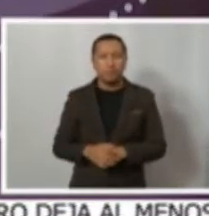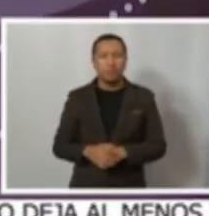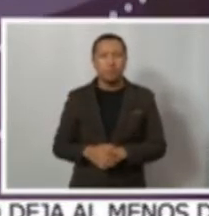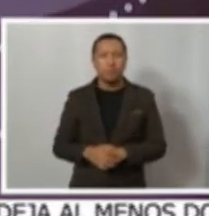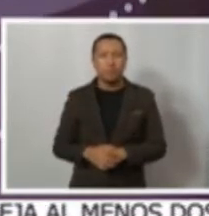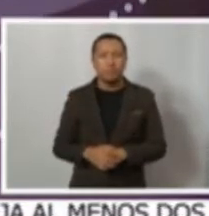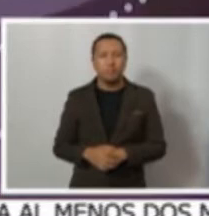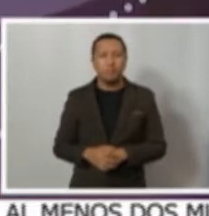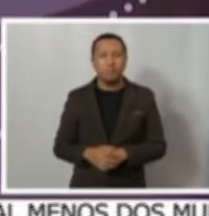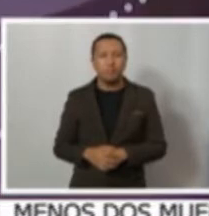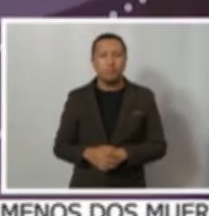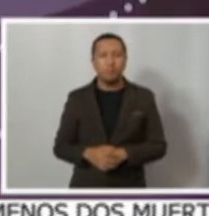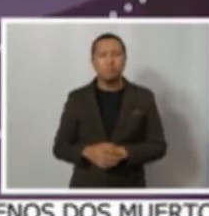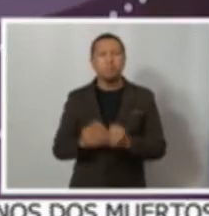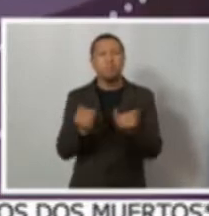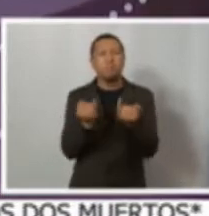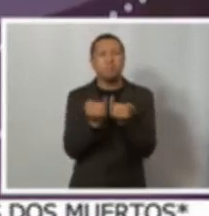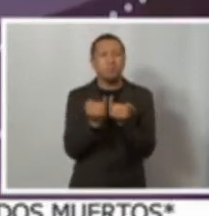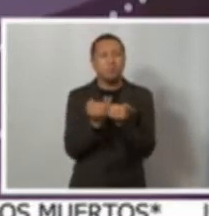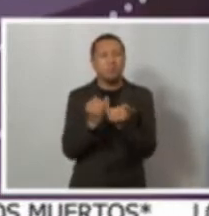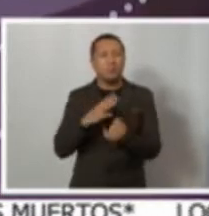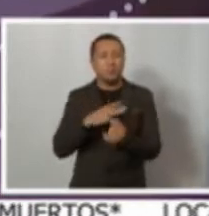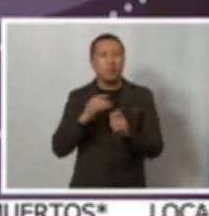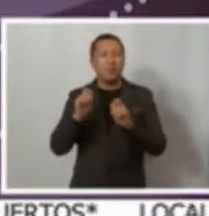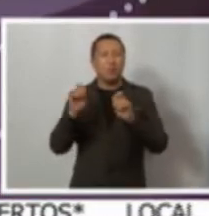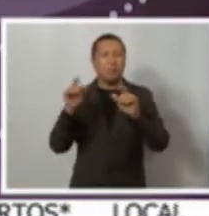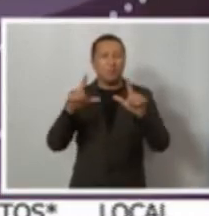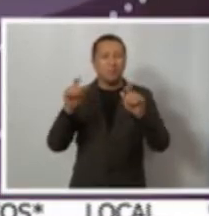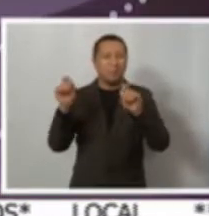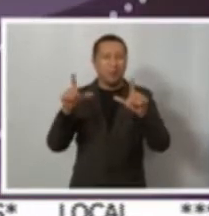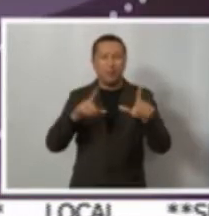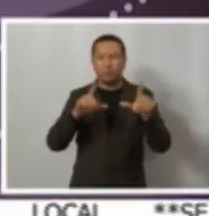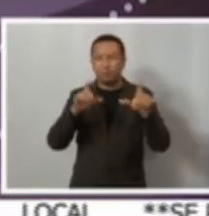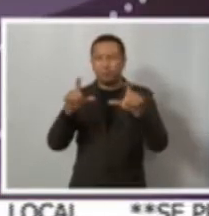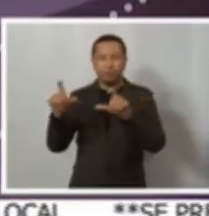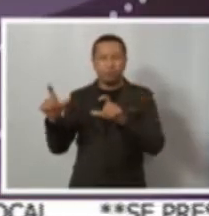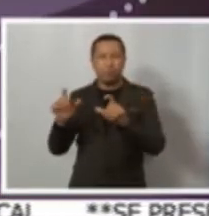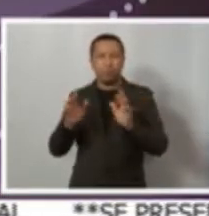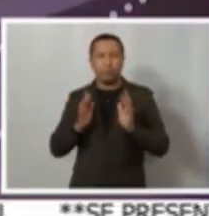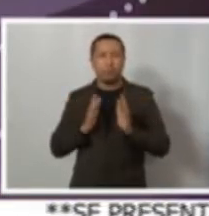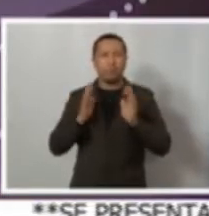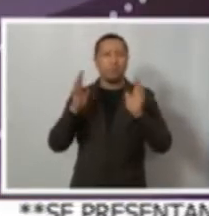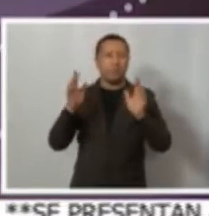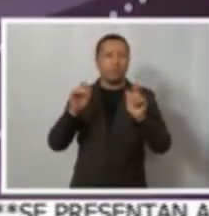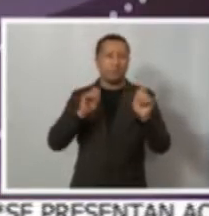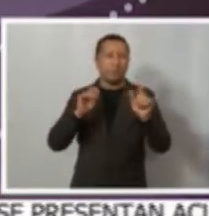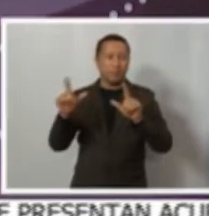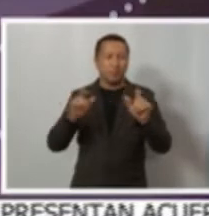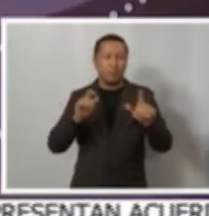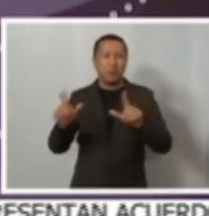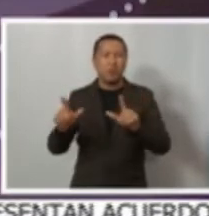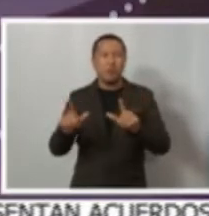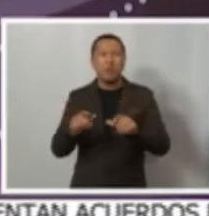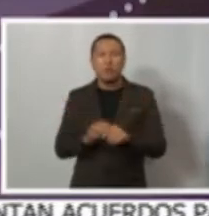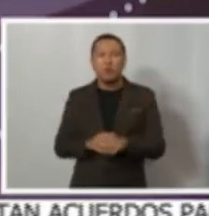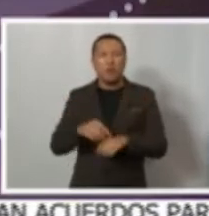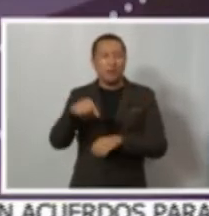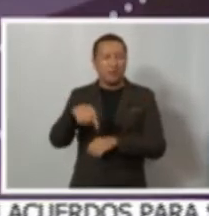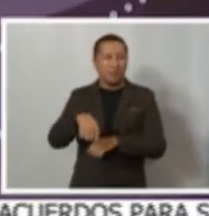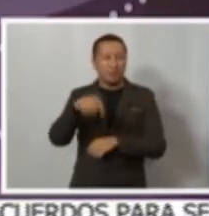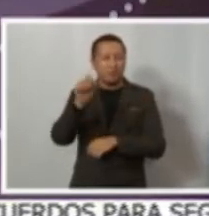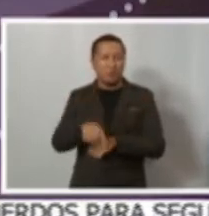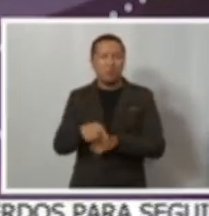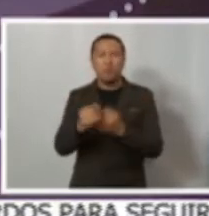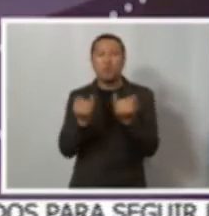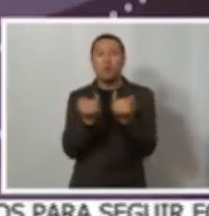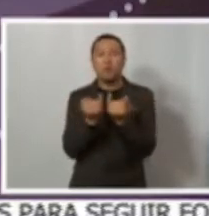con unas imágenes que han sido impresionantes y que hemos estado manejando en este espacio informativo y en los reportes del gobernador